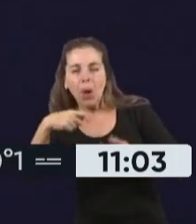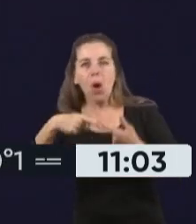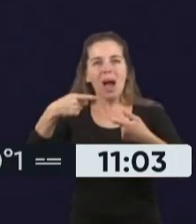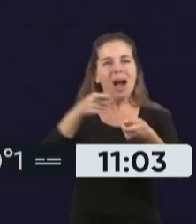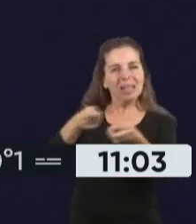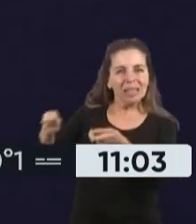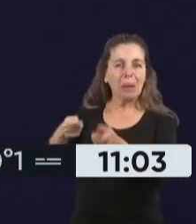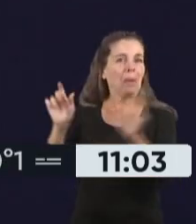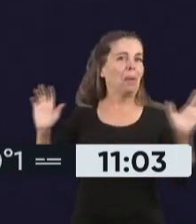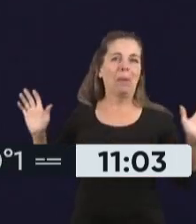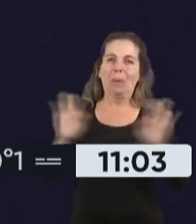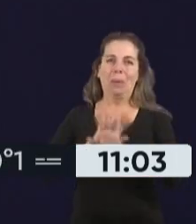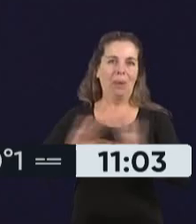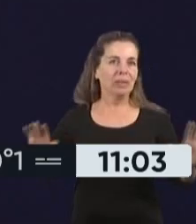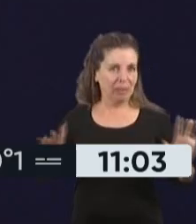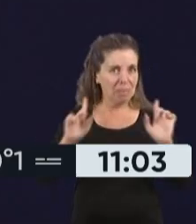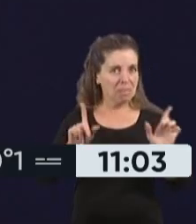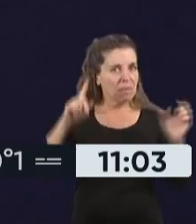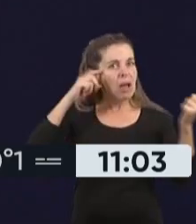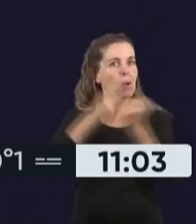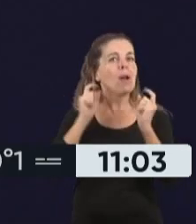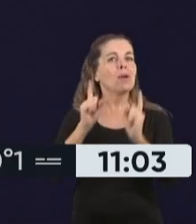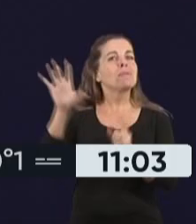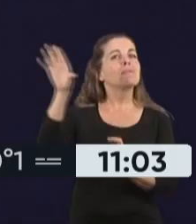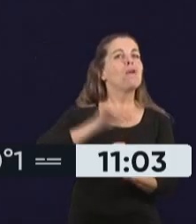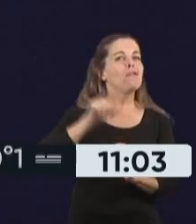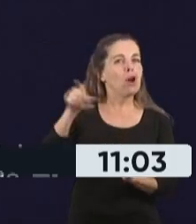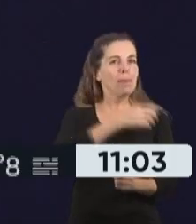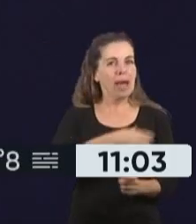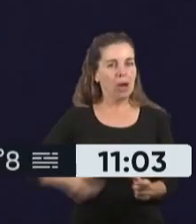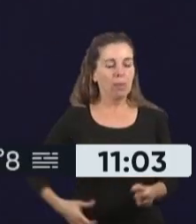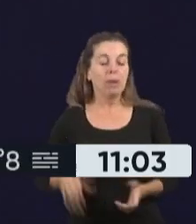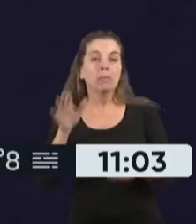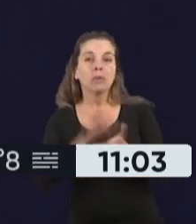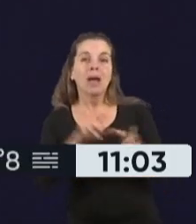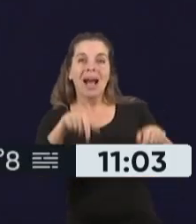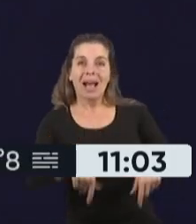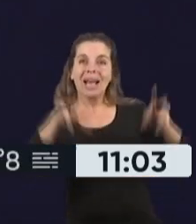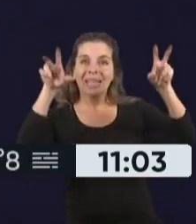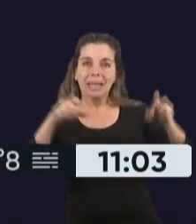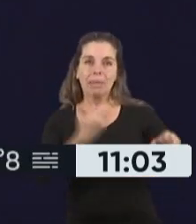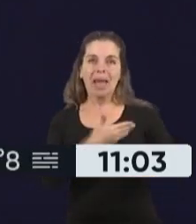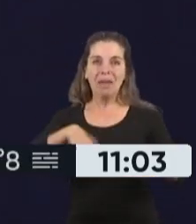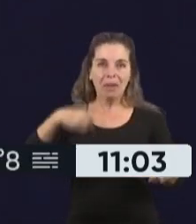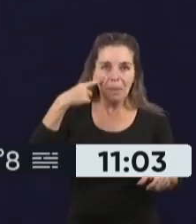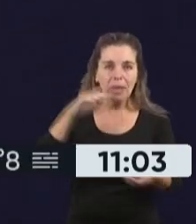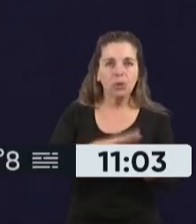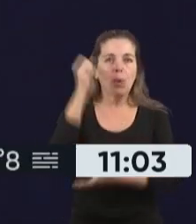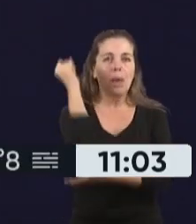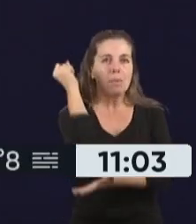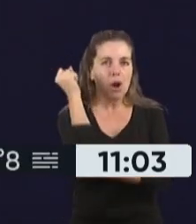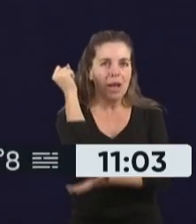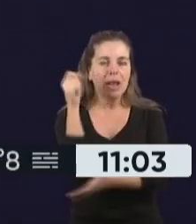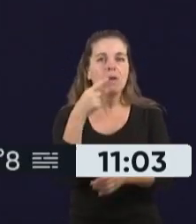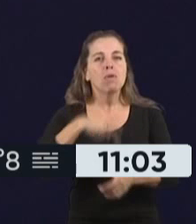le doy paso a las preguntas, destacar las estimaciones sobre la economía argentina que hizo el Fondo Monetario Internacional en su último